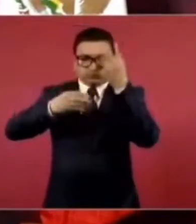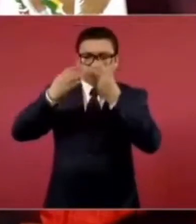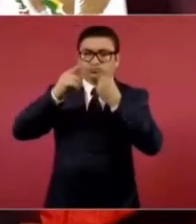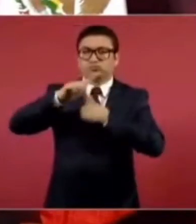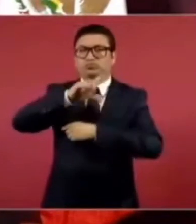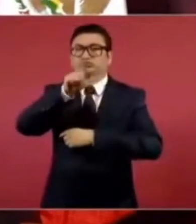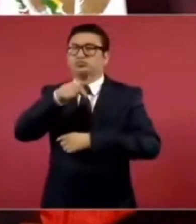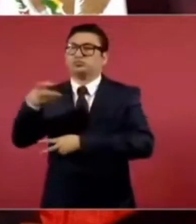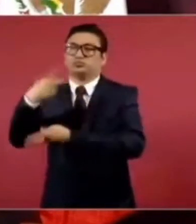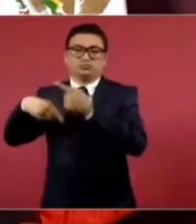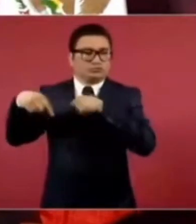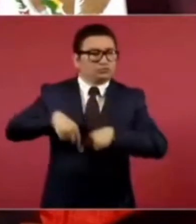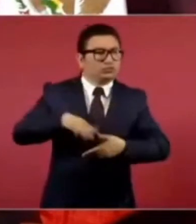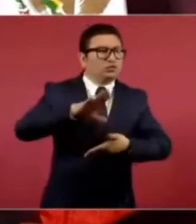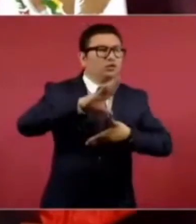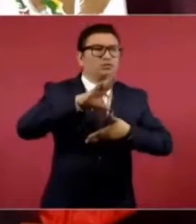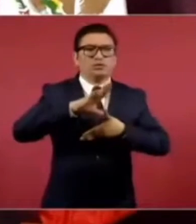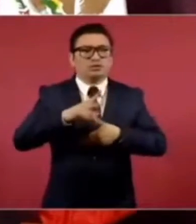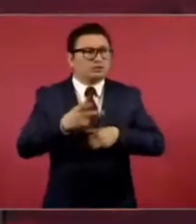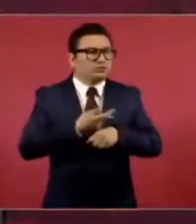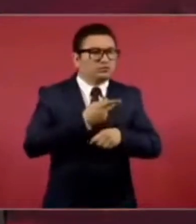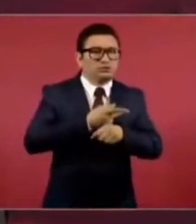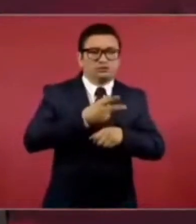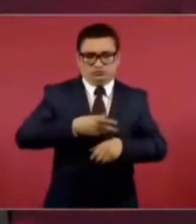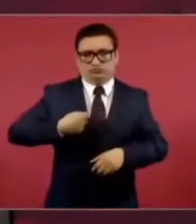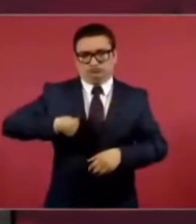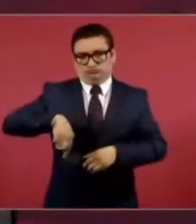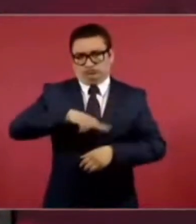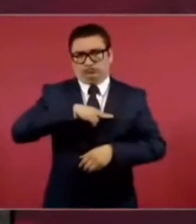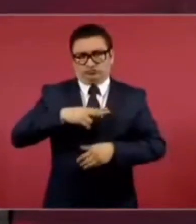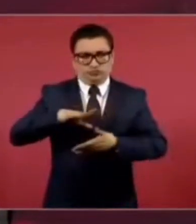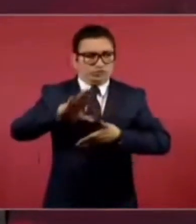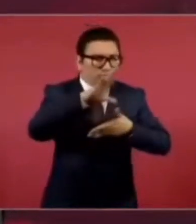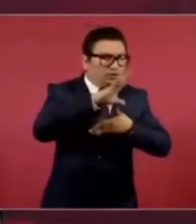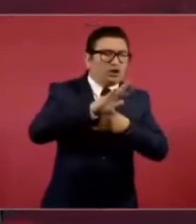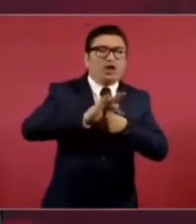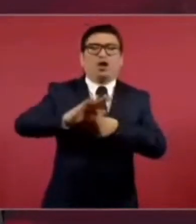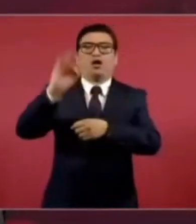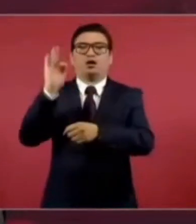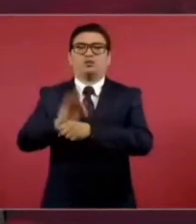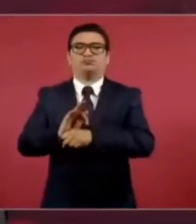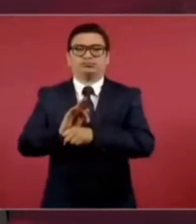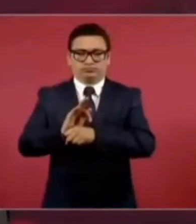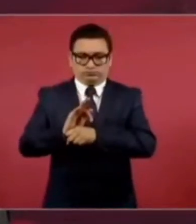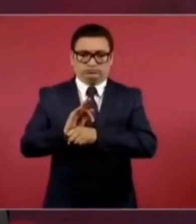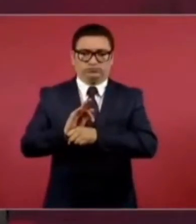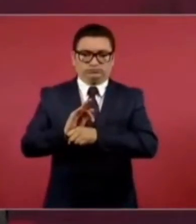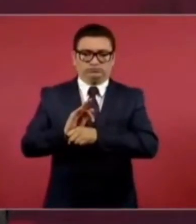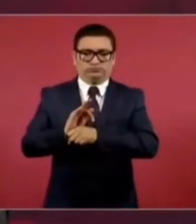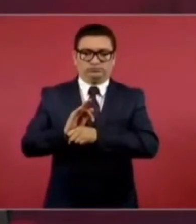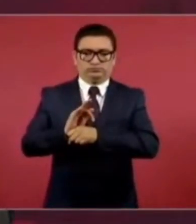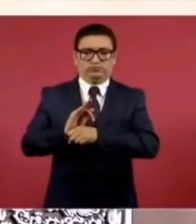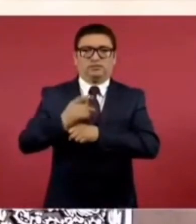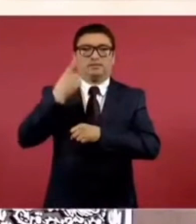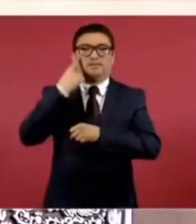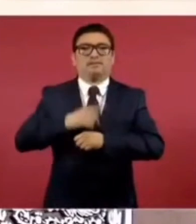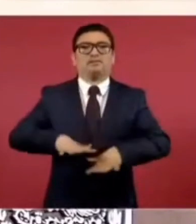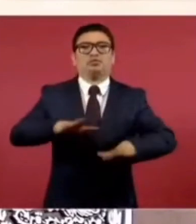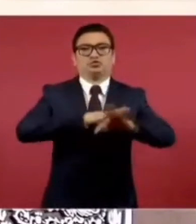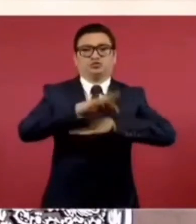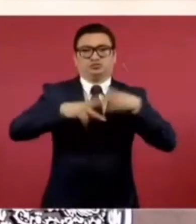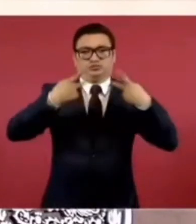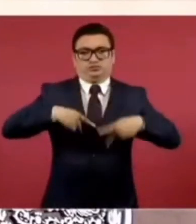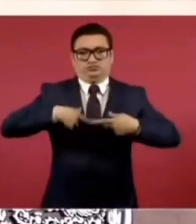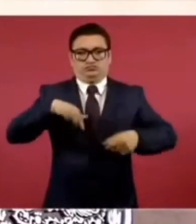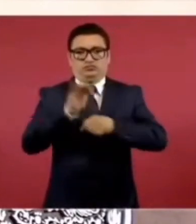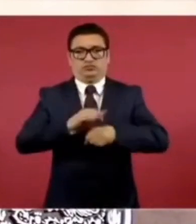viene a América, a nuestra América, a defender a nuestros pueblos, a